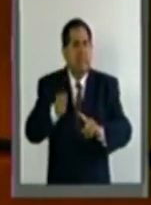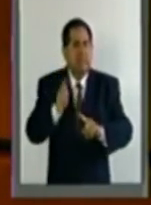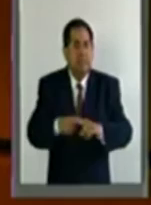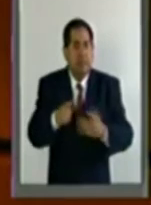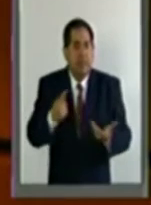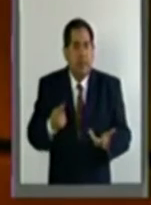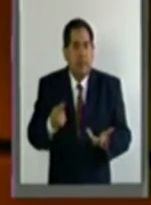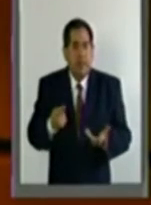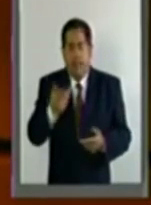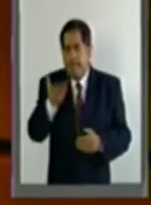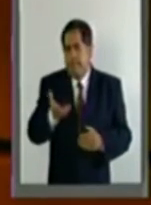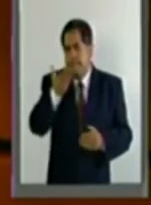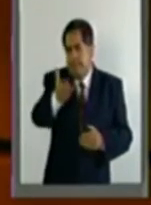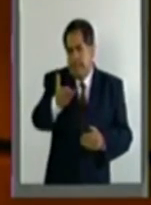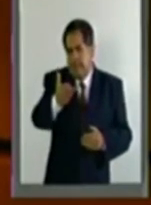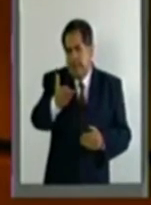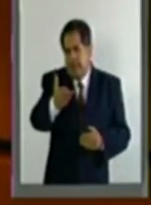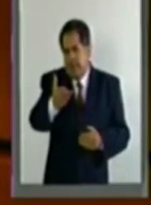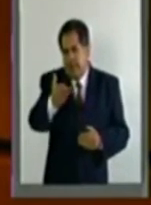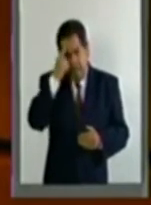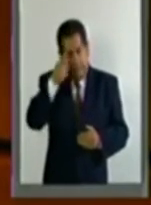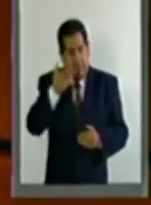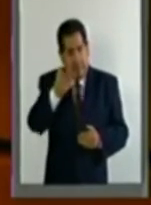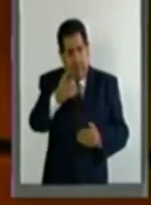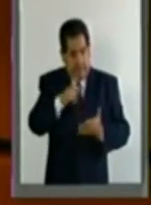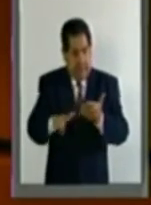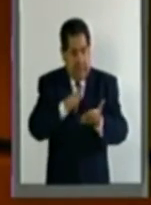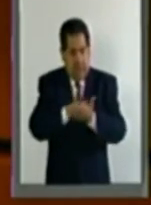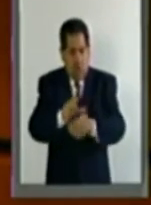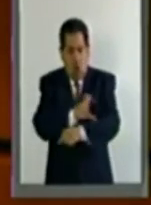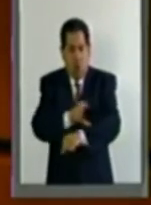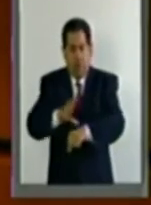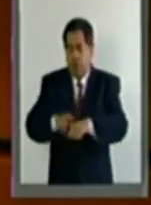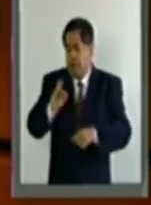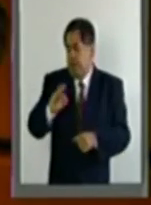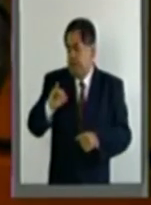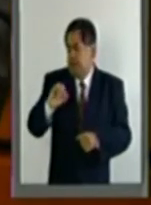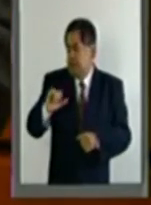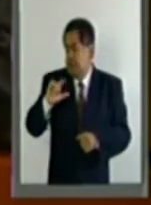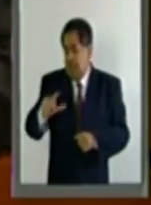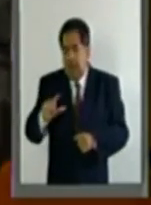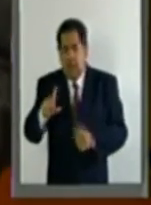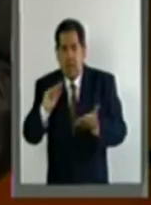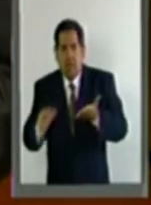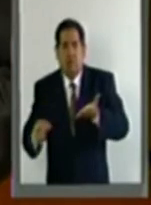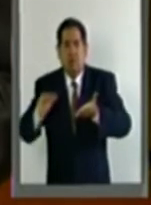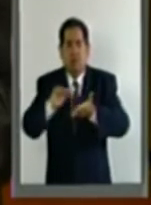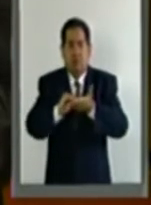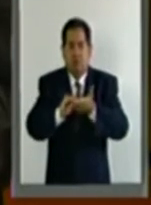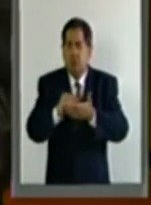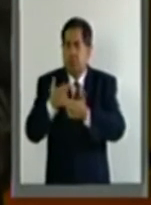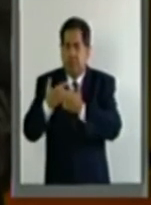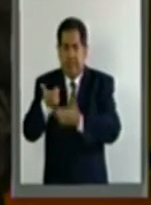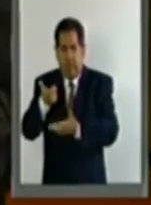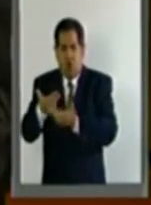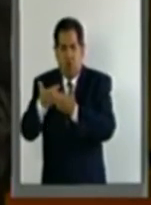a pedir que en la Ley de Coordinación Fiscal se establezca un